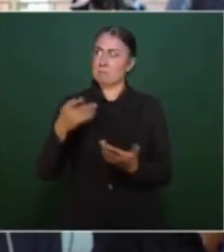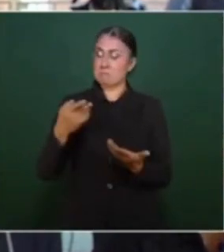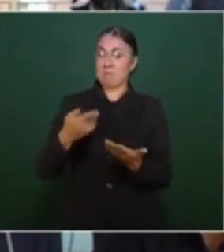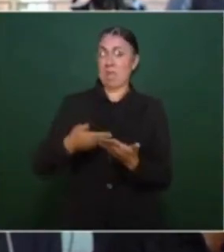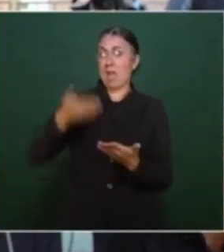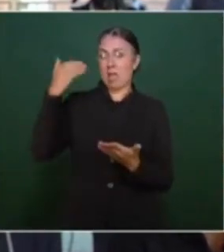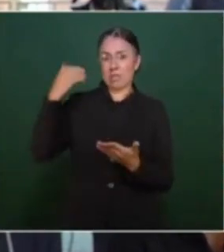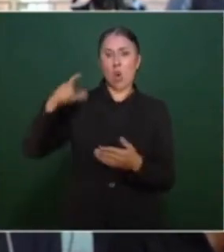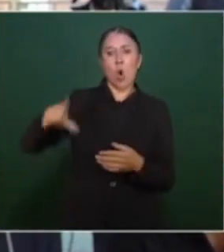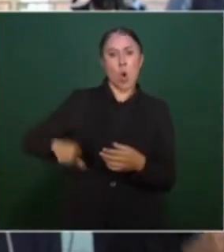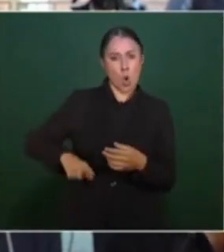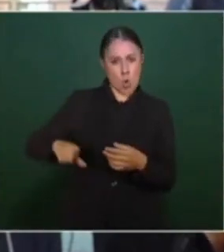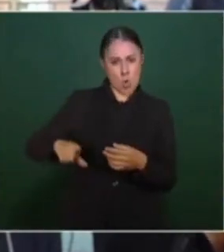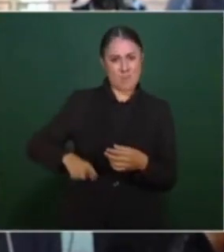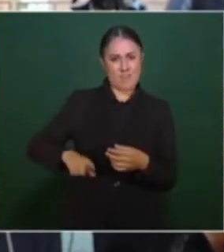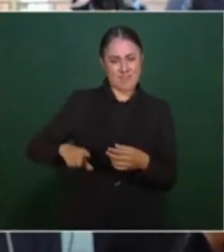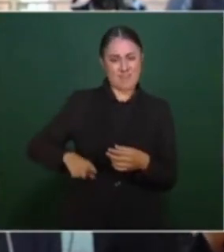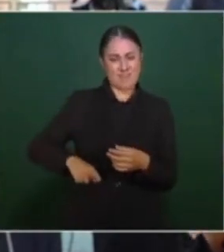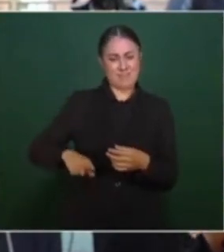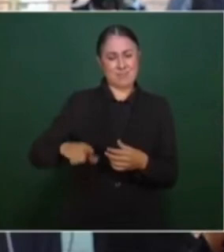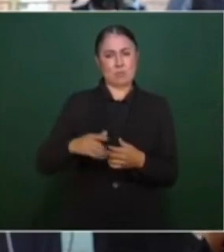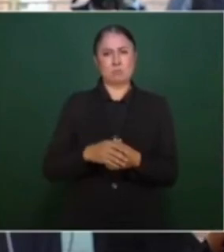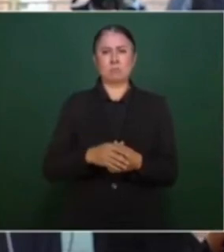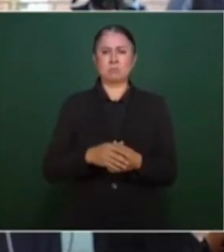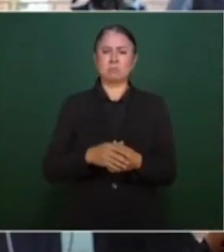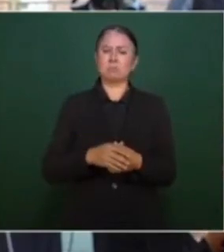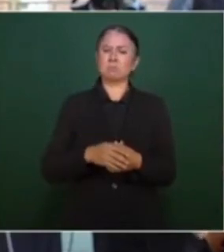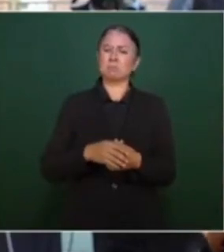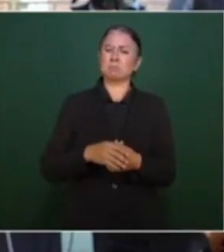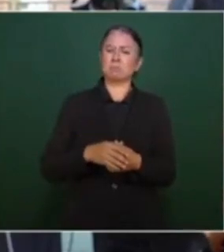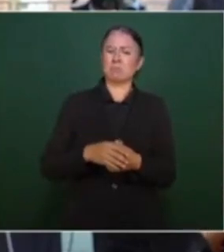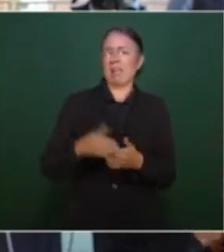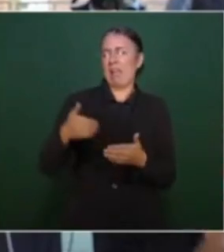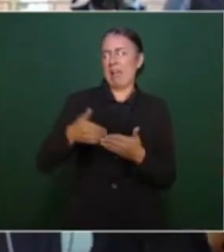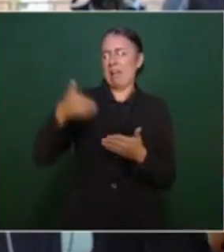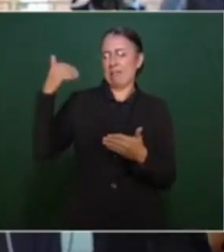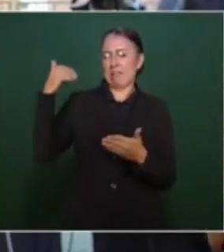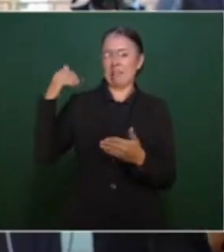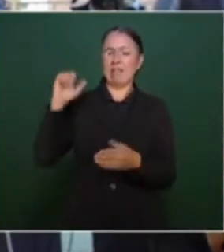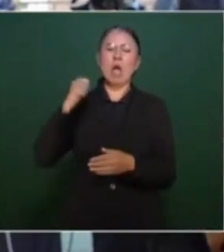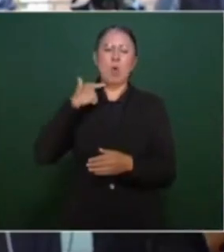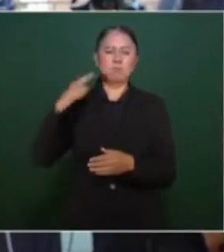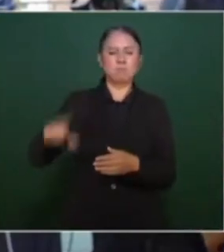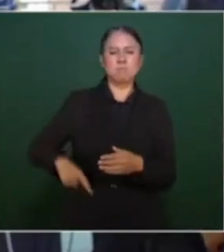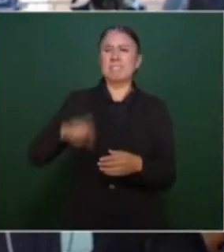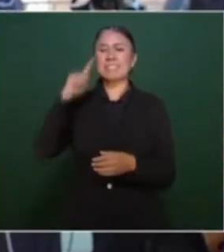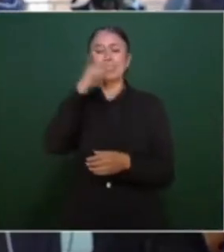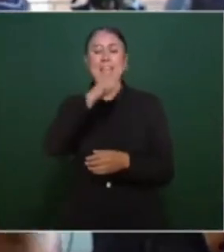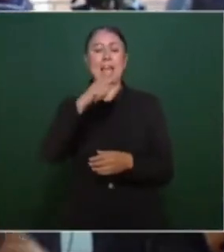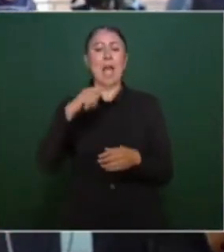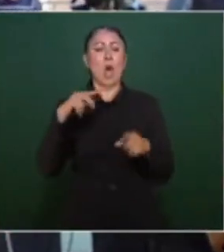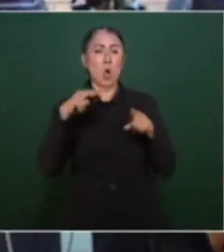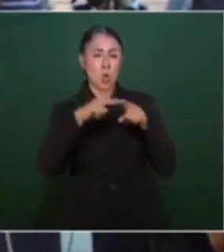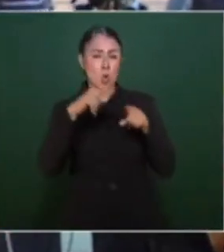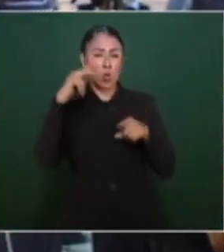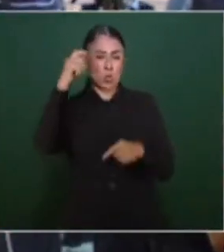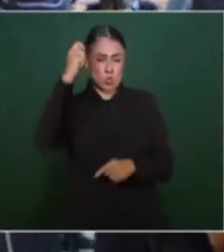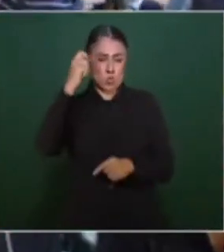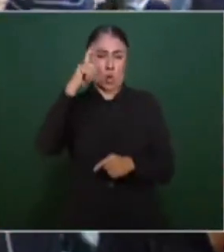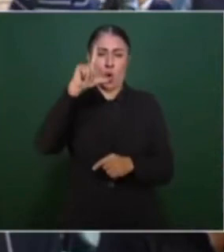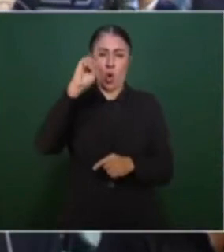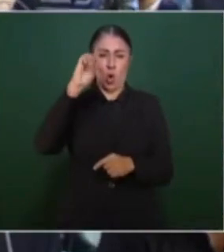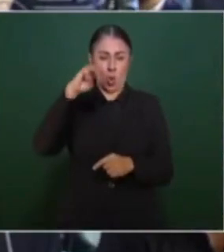espacios prácticamente que tenemos los nayaritas, que es La Loma, está aquí en